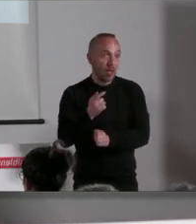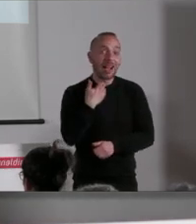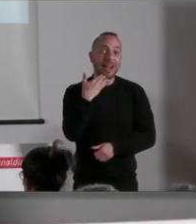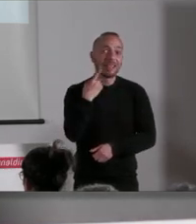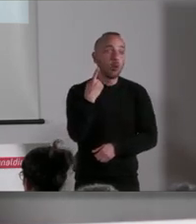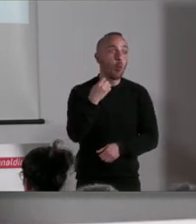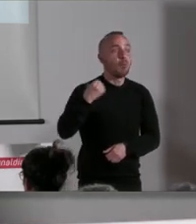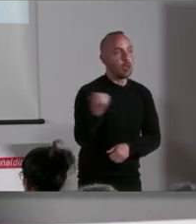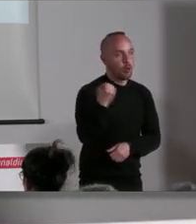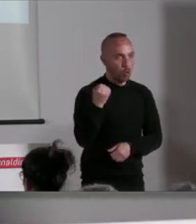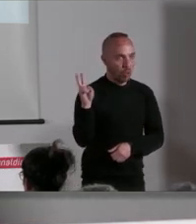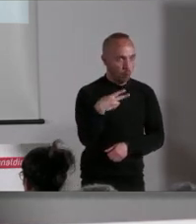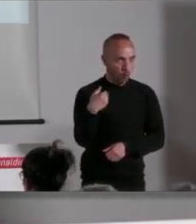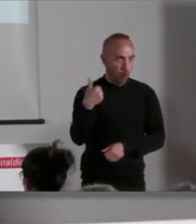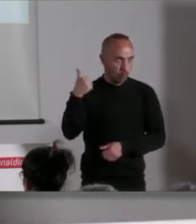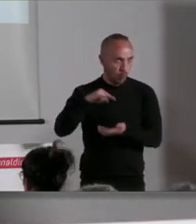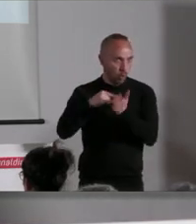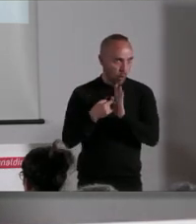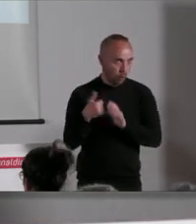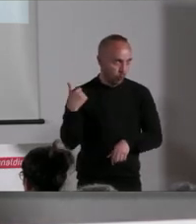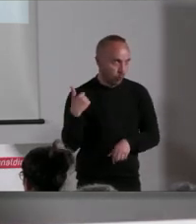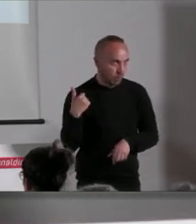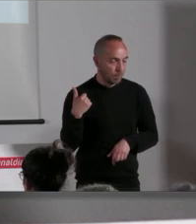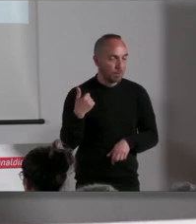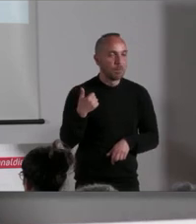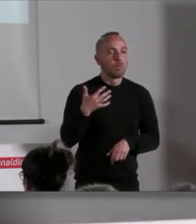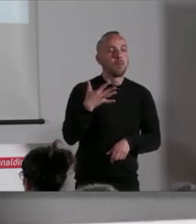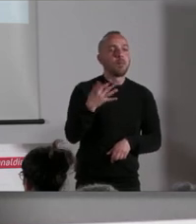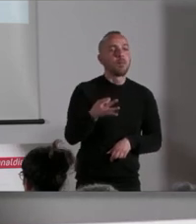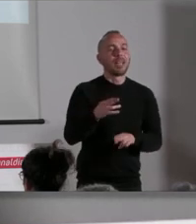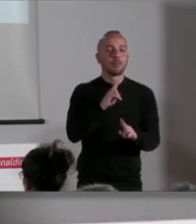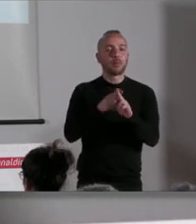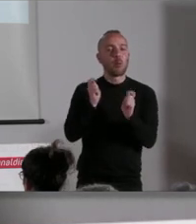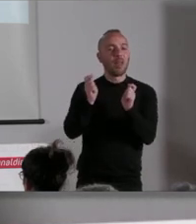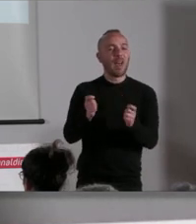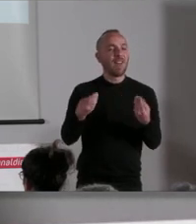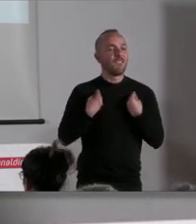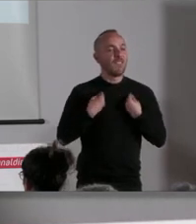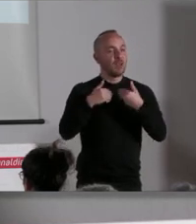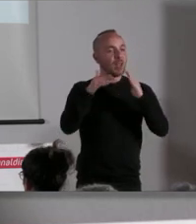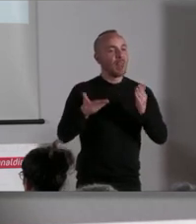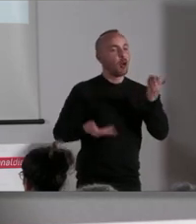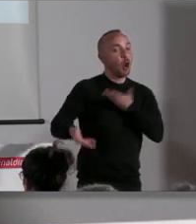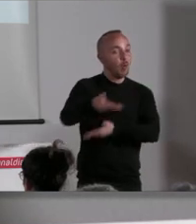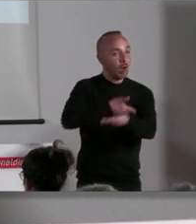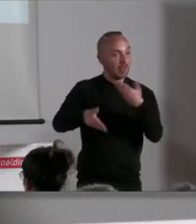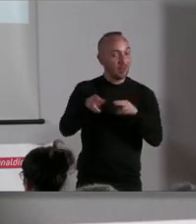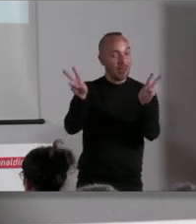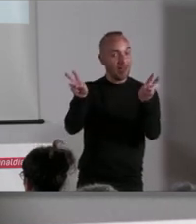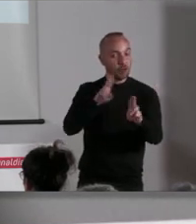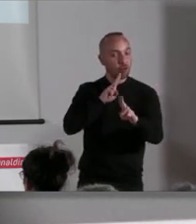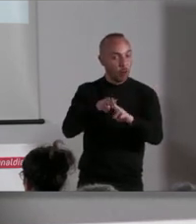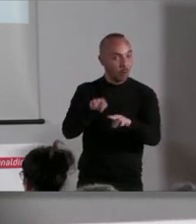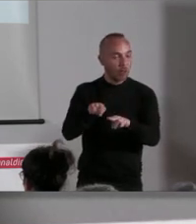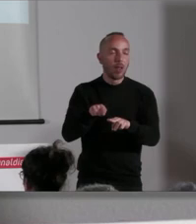euros y la propia denominación del proyecto como vivienda colaborativa está siendo un